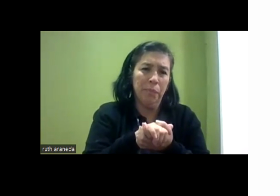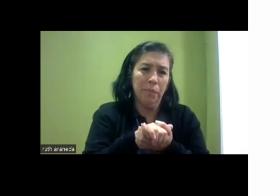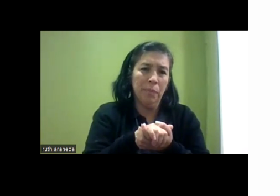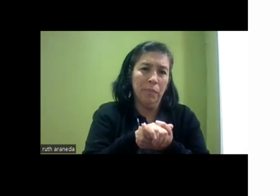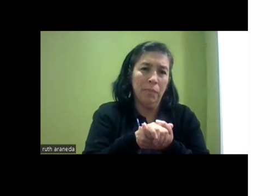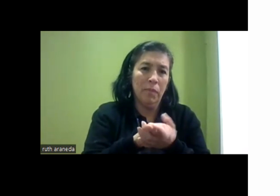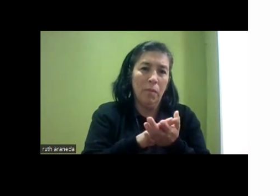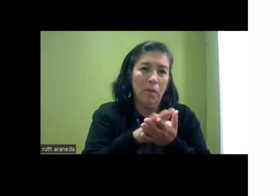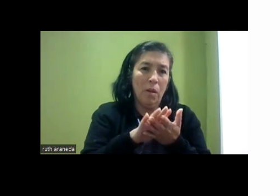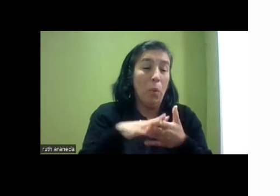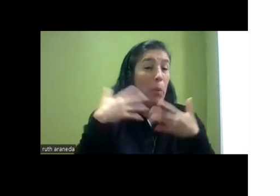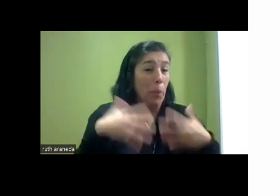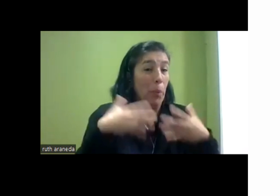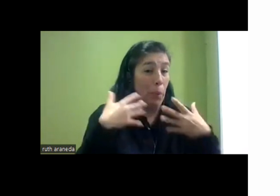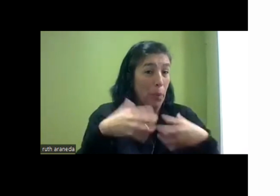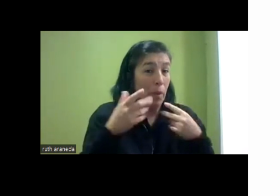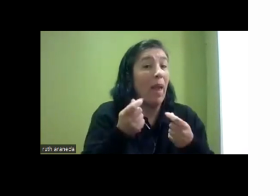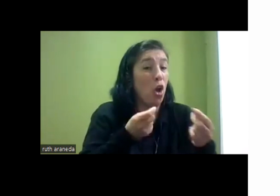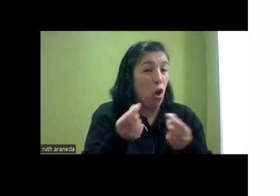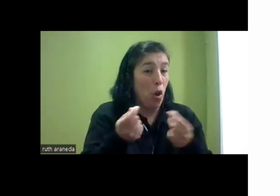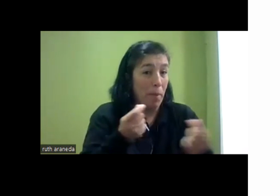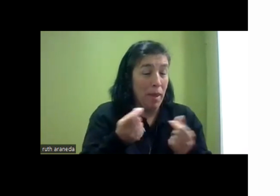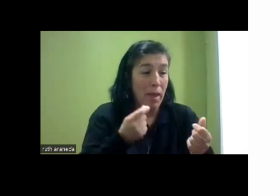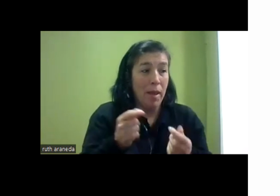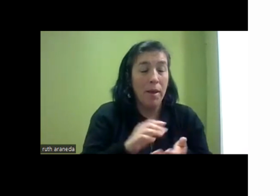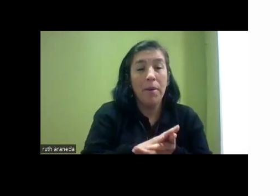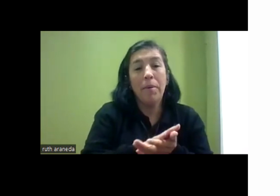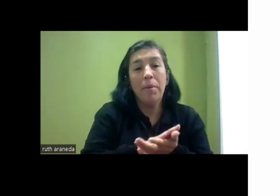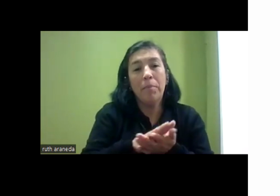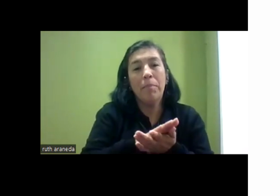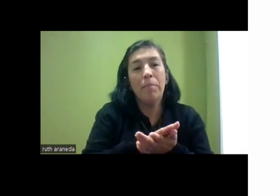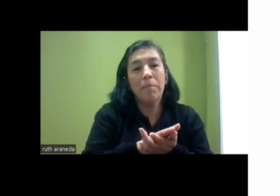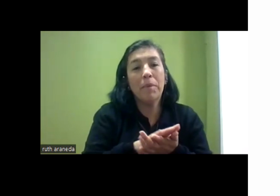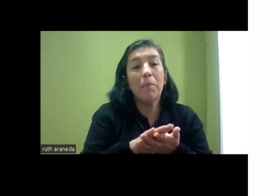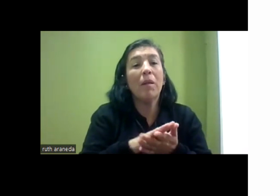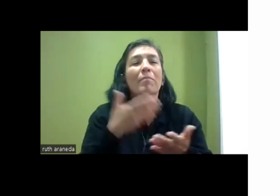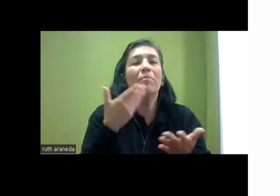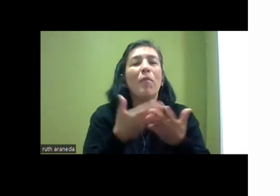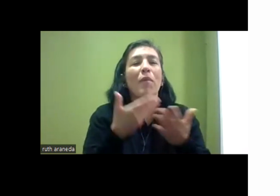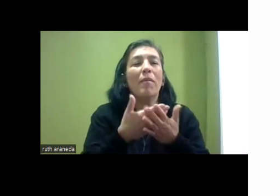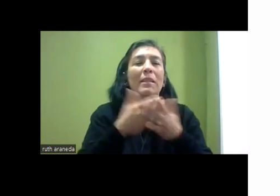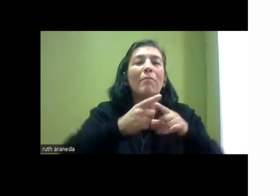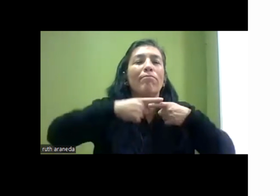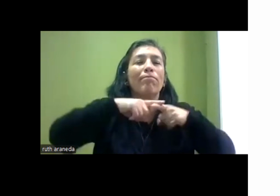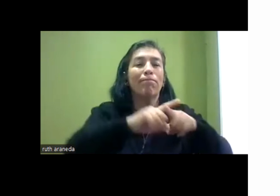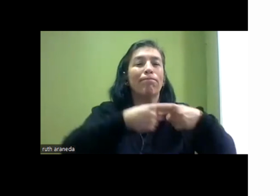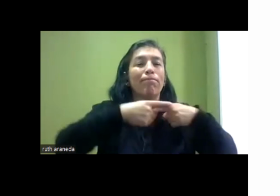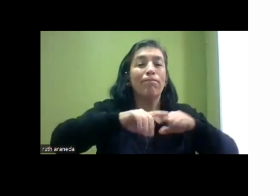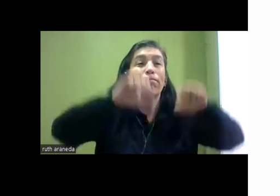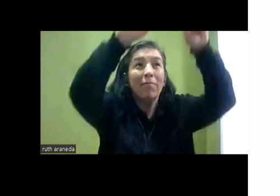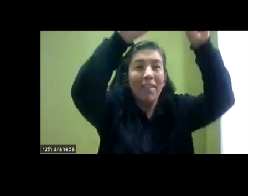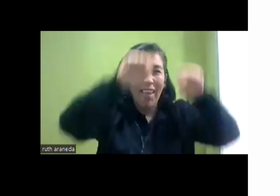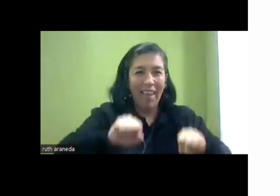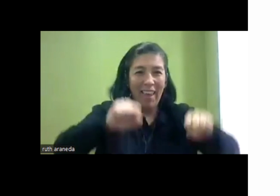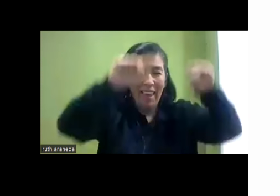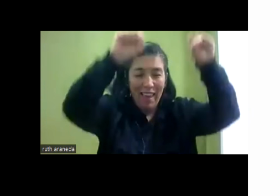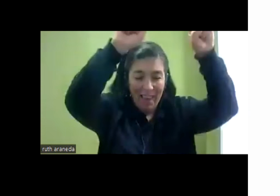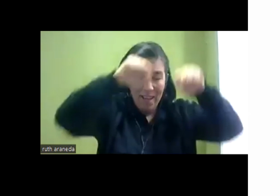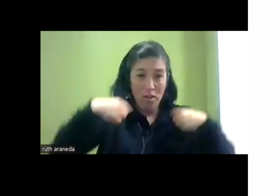de alta importancia económica. Mediante la fibra se podía tejer a telar todo tipo de